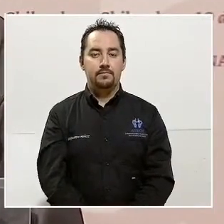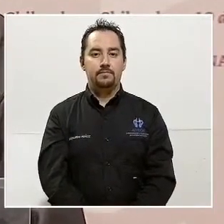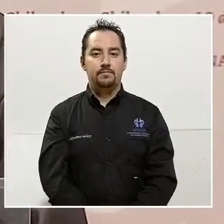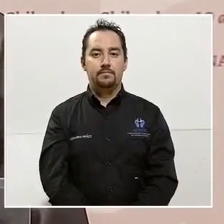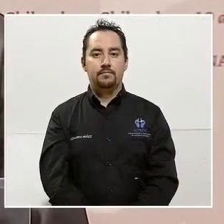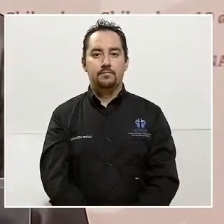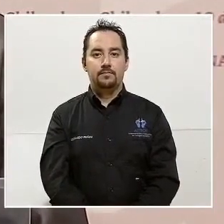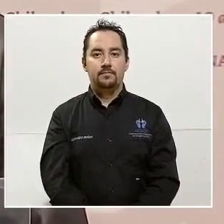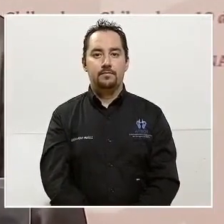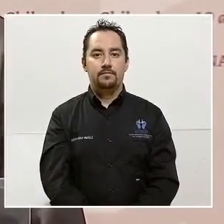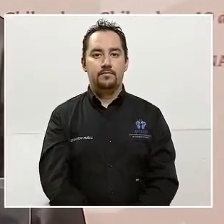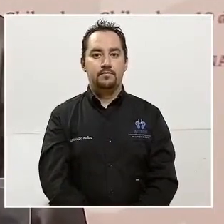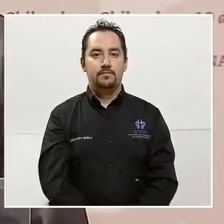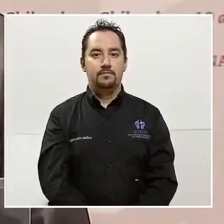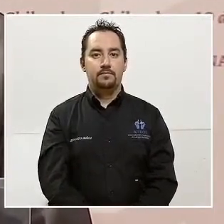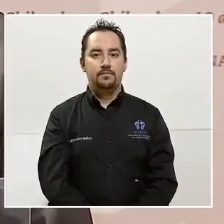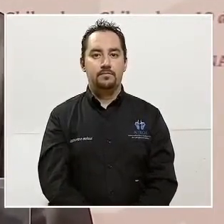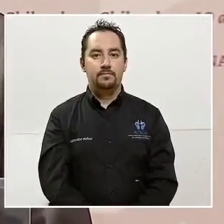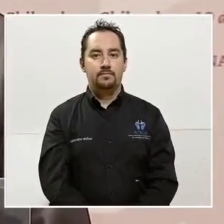tenían posiciones